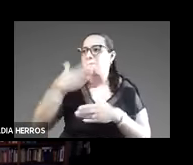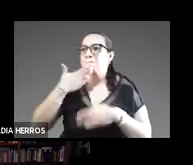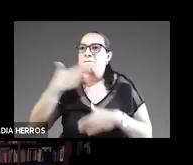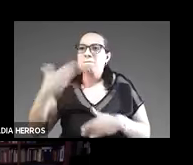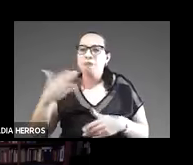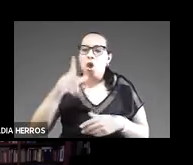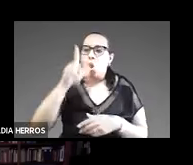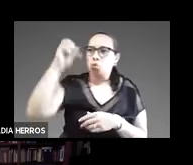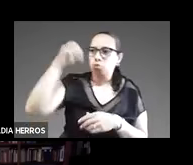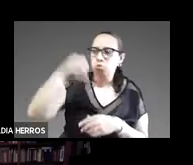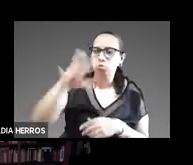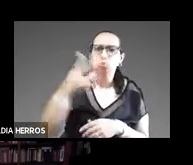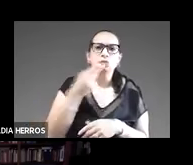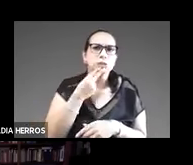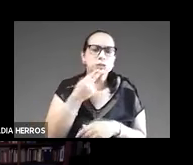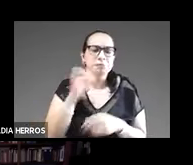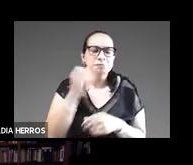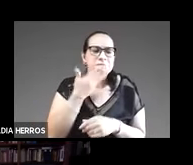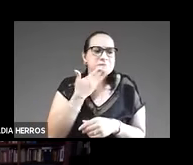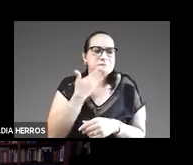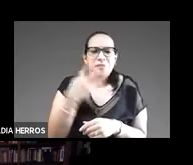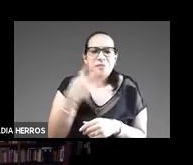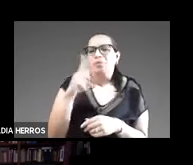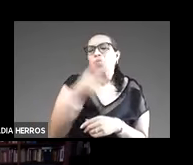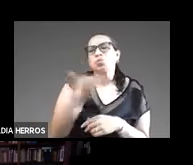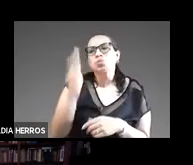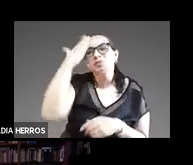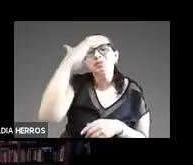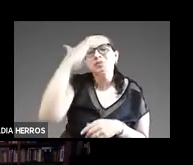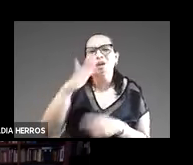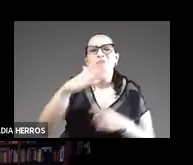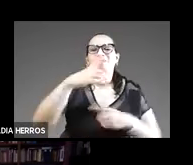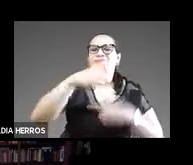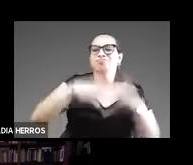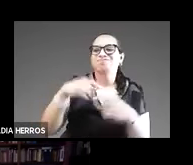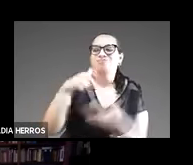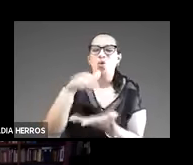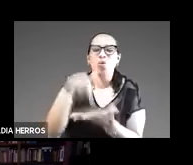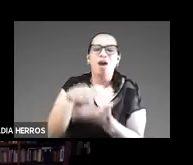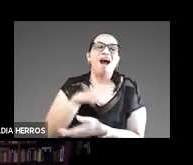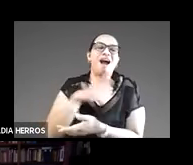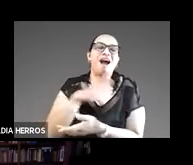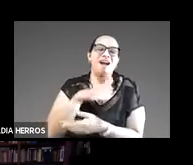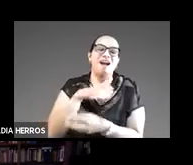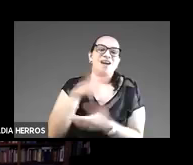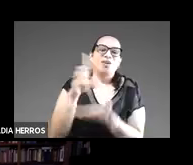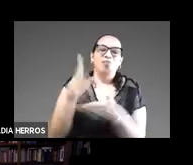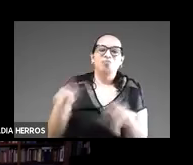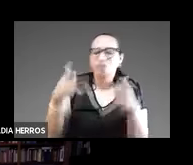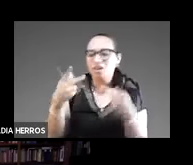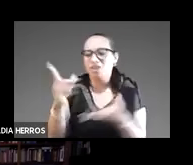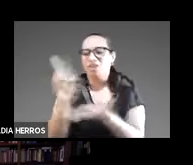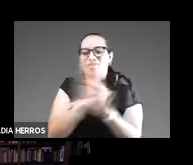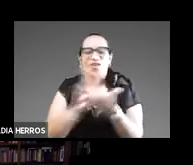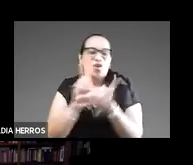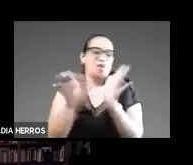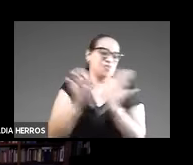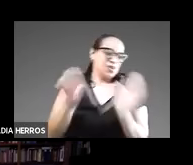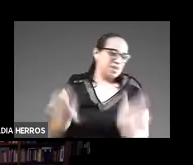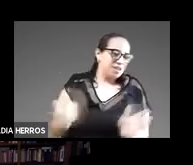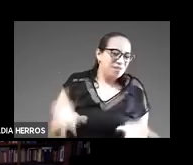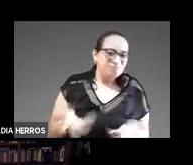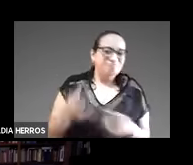funcionan, si tú sabes que la dinámica local, hay narcomenudeo, para dar un ejemplo, ¿no? O